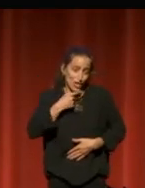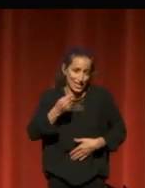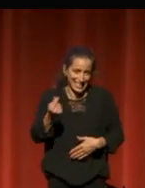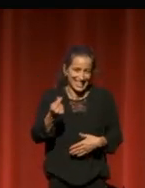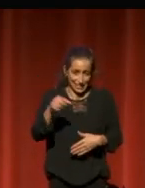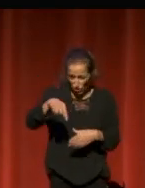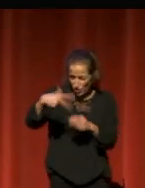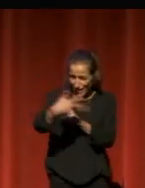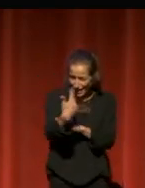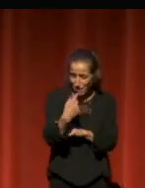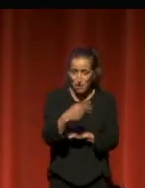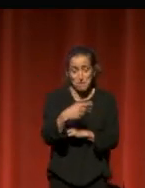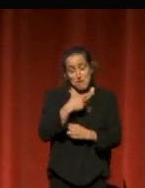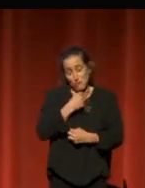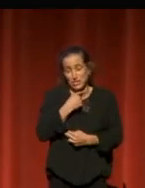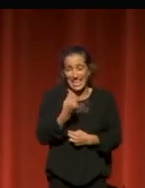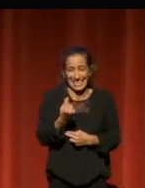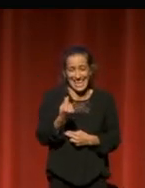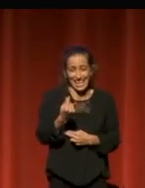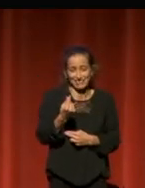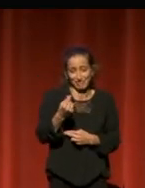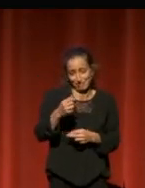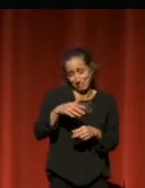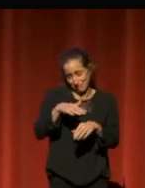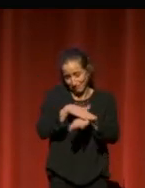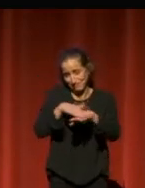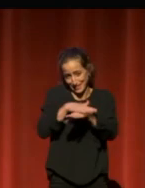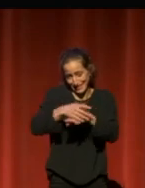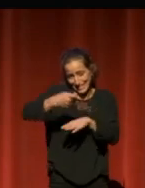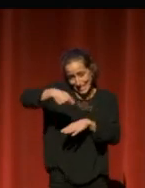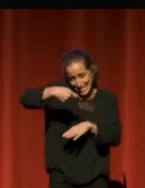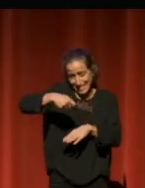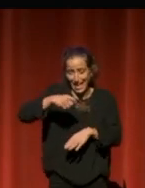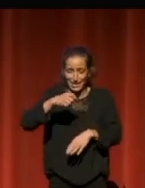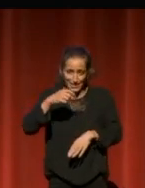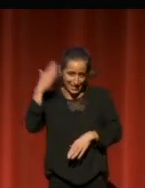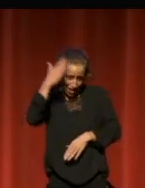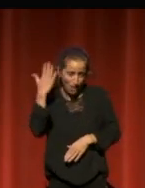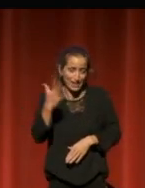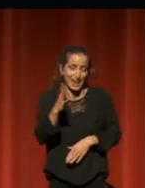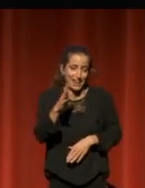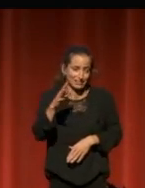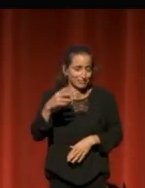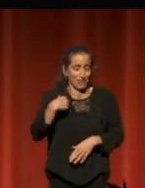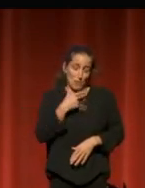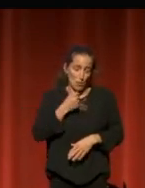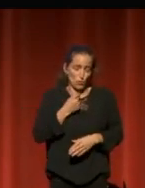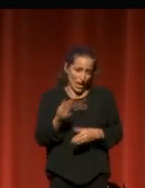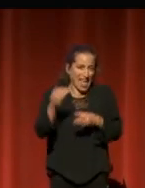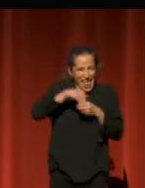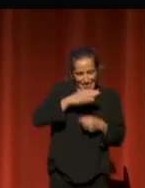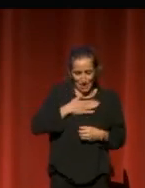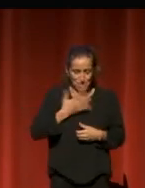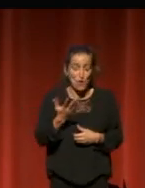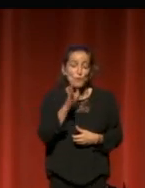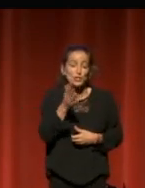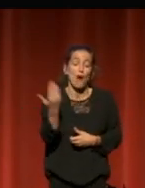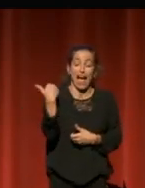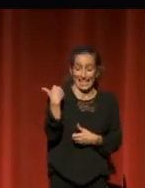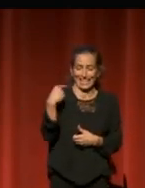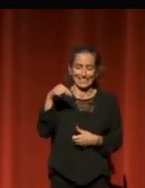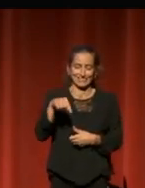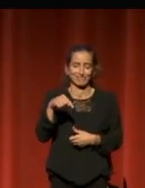¿no? Tenerla por ese impulso, por estar aquí, simplemente por estar aquí ayer y por el impulso que parece ser que quieren